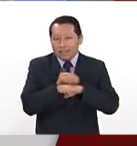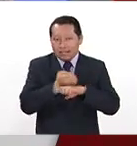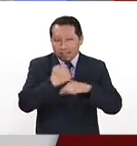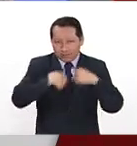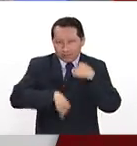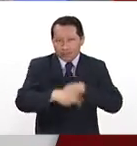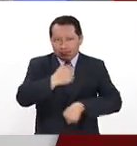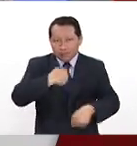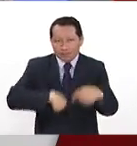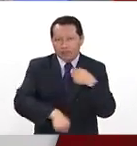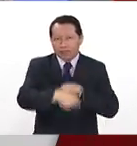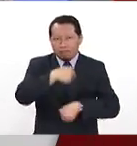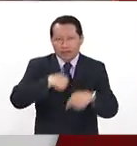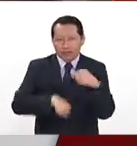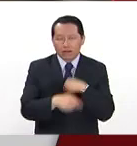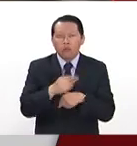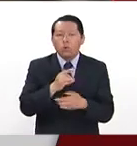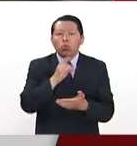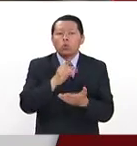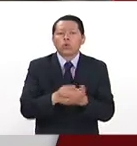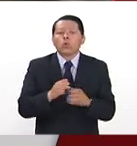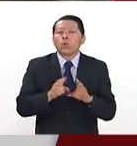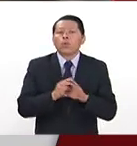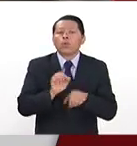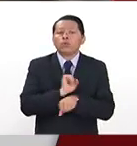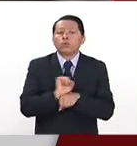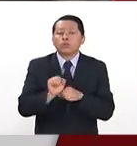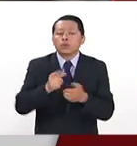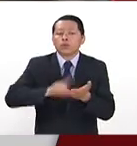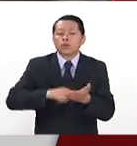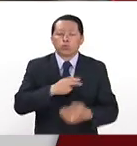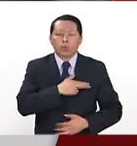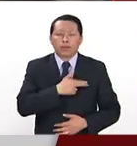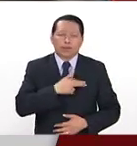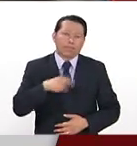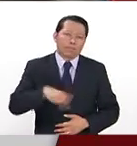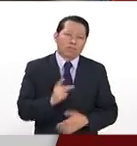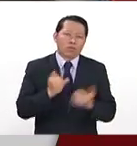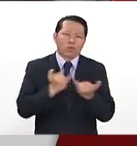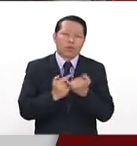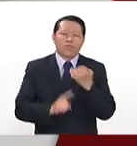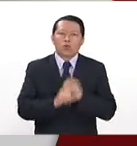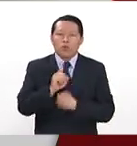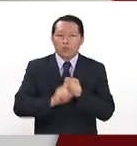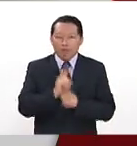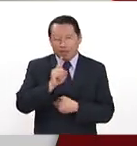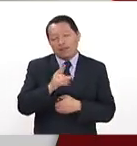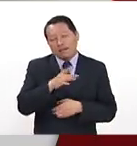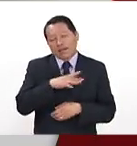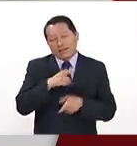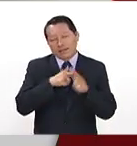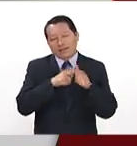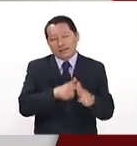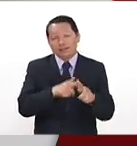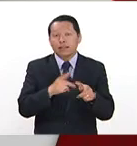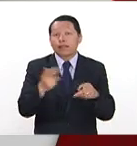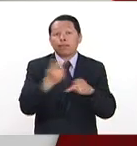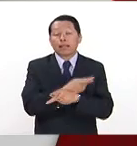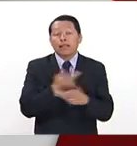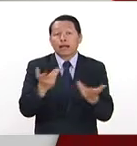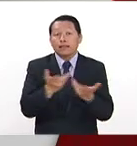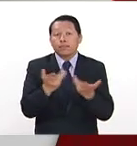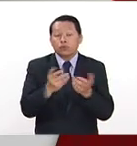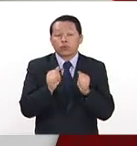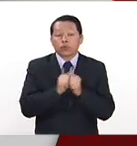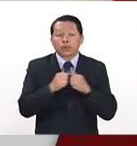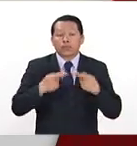circulación. Lo único que estamos actuando es de manera superficial sobre la herida, pero a final de cuentas el problema de base está allí. Y lo que podemos hacer con el paciente